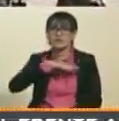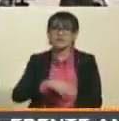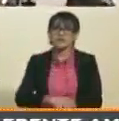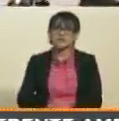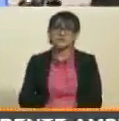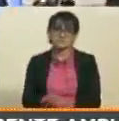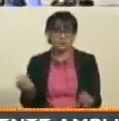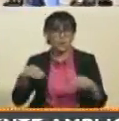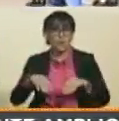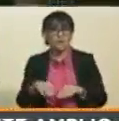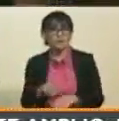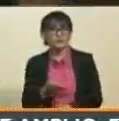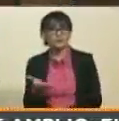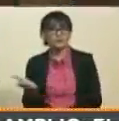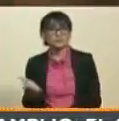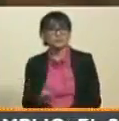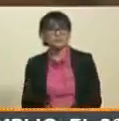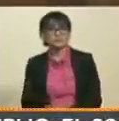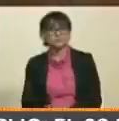¿Están de acuerdo?